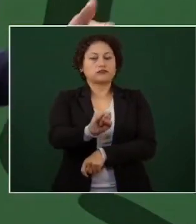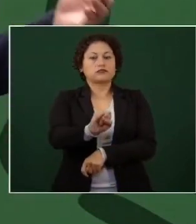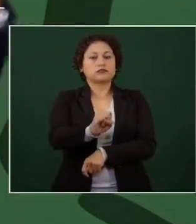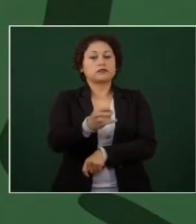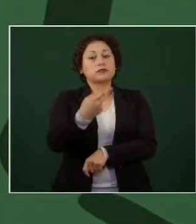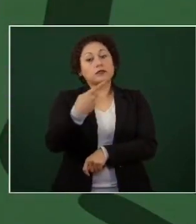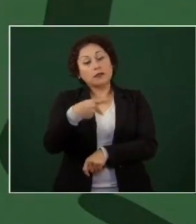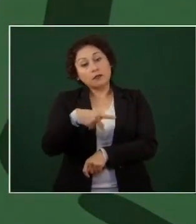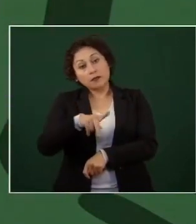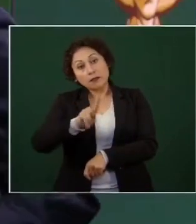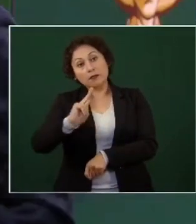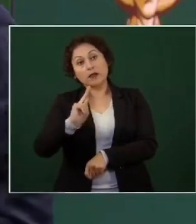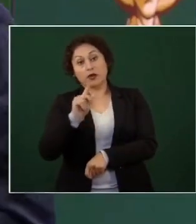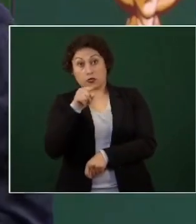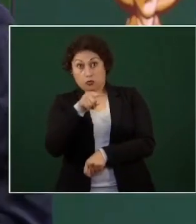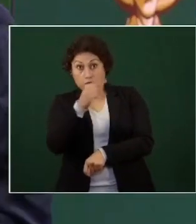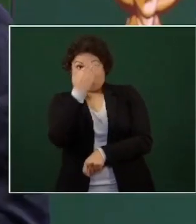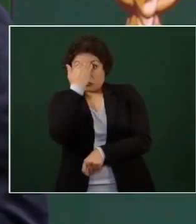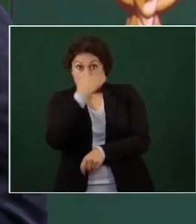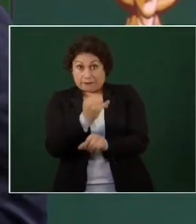si nos informas,